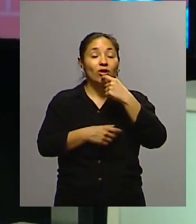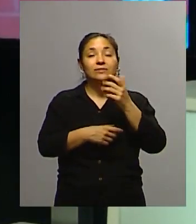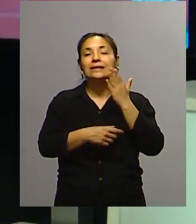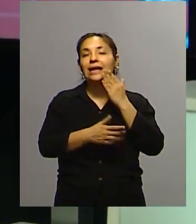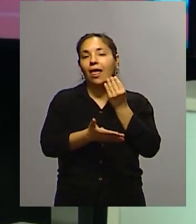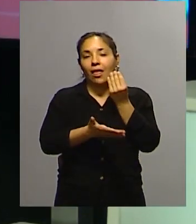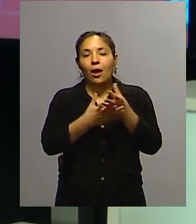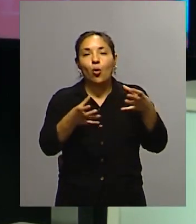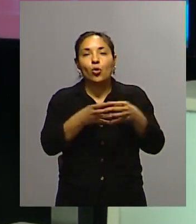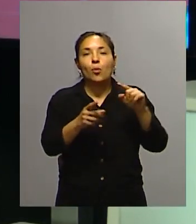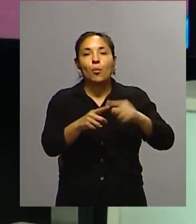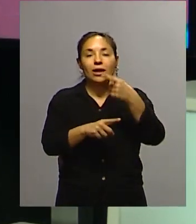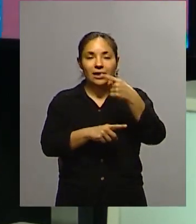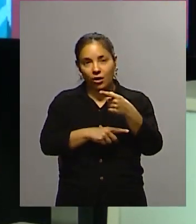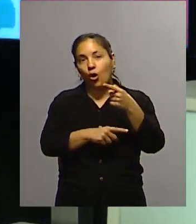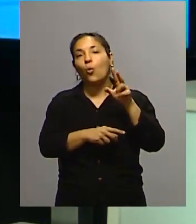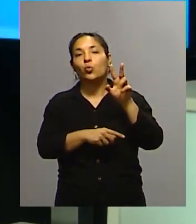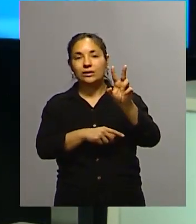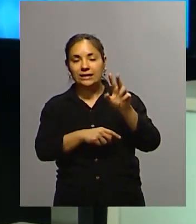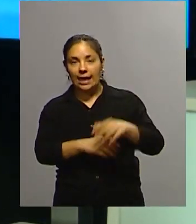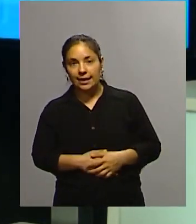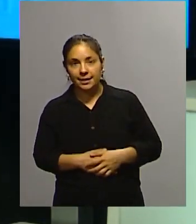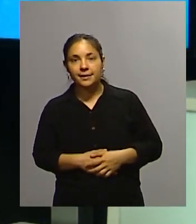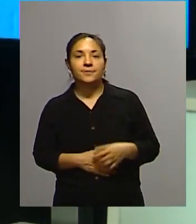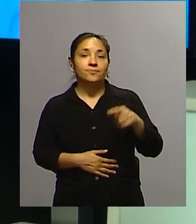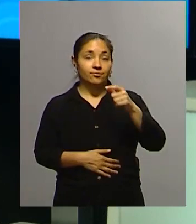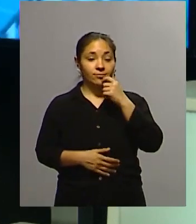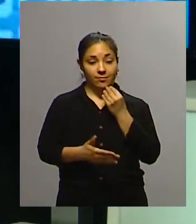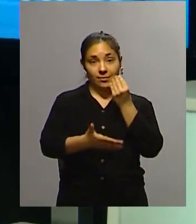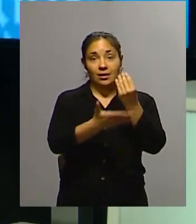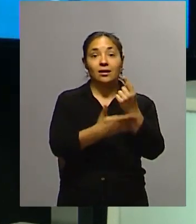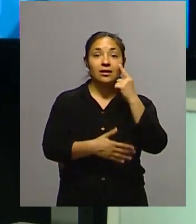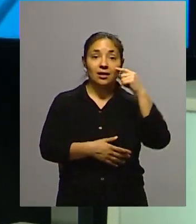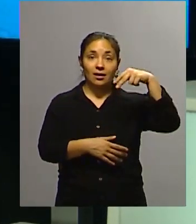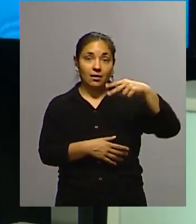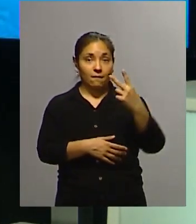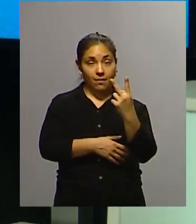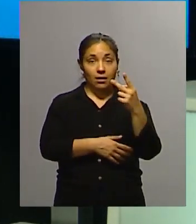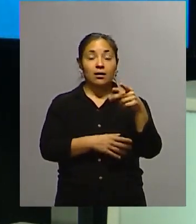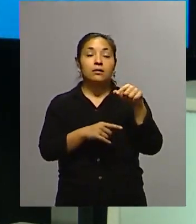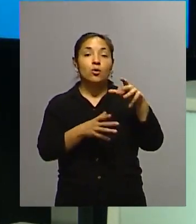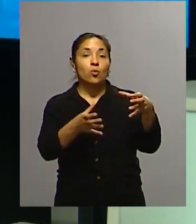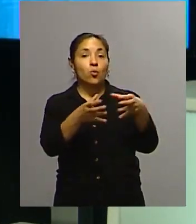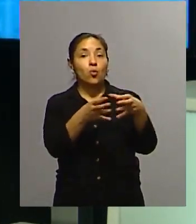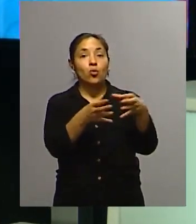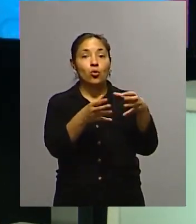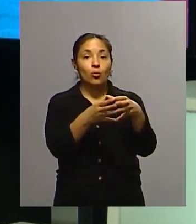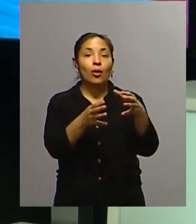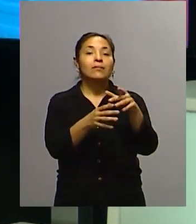digo, a partir de tu designación en el INB, tal vez ese sector productivo se sintió un poco más